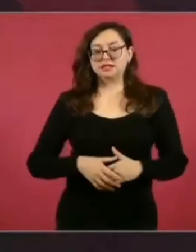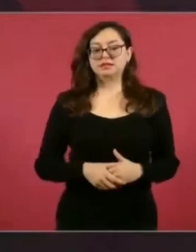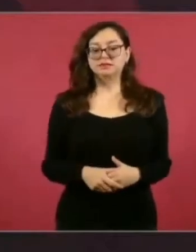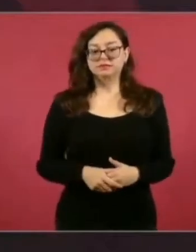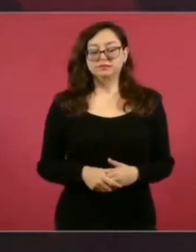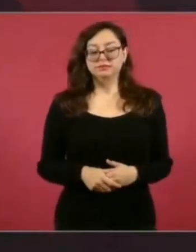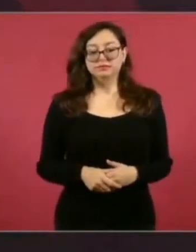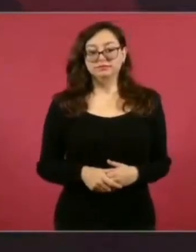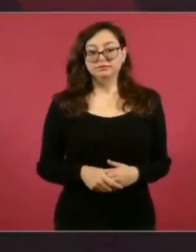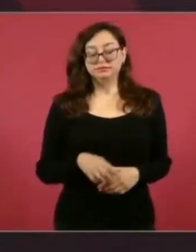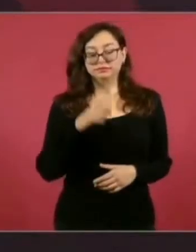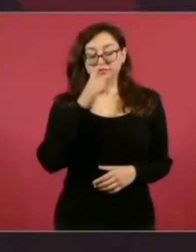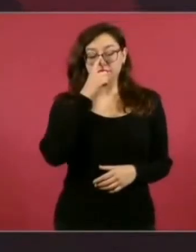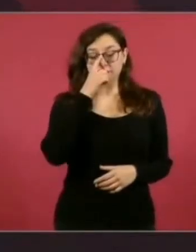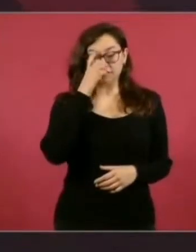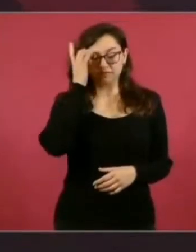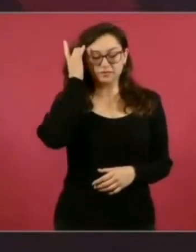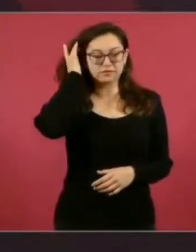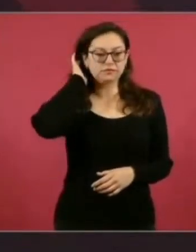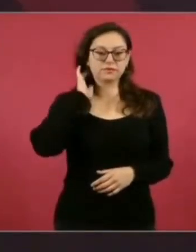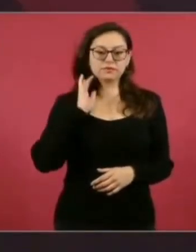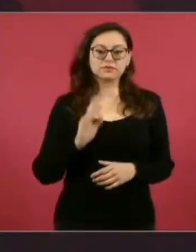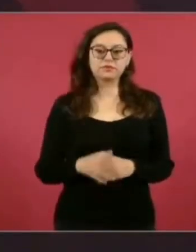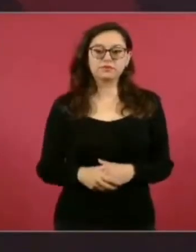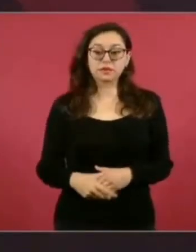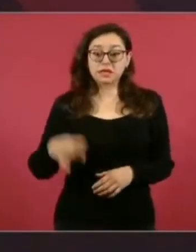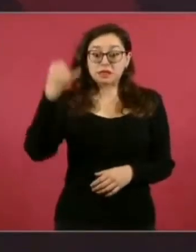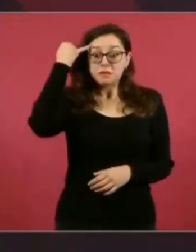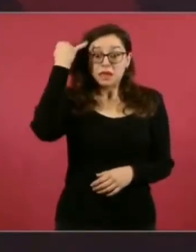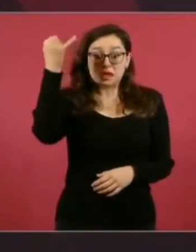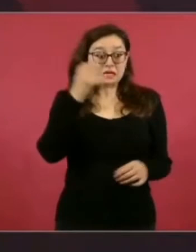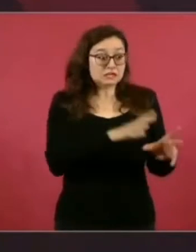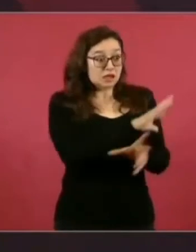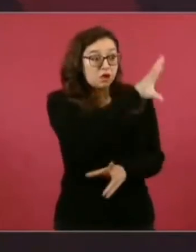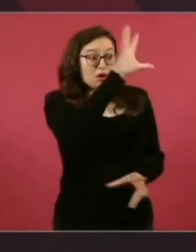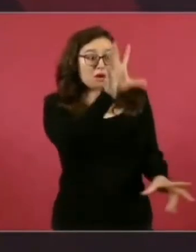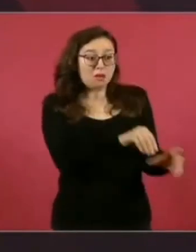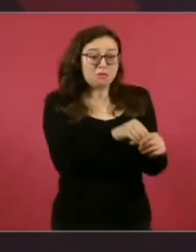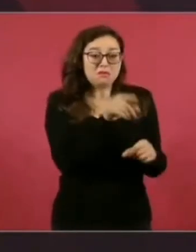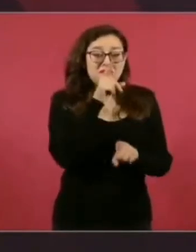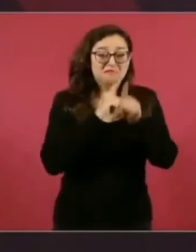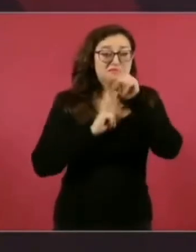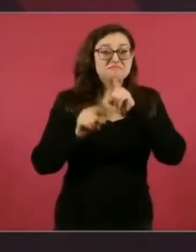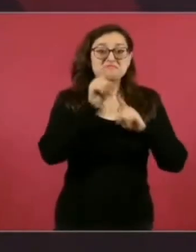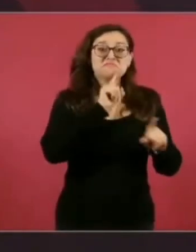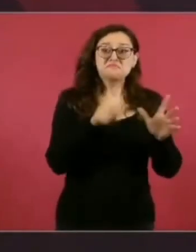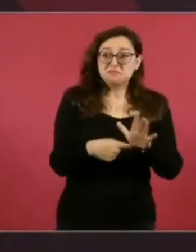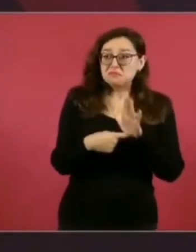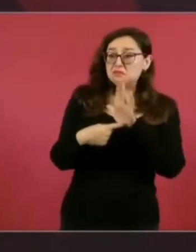porque es eso, un resumen, si no,